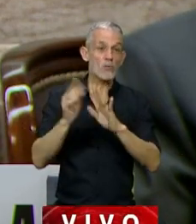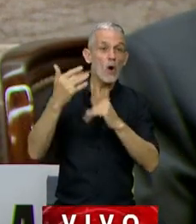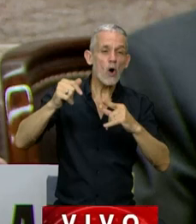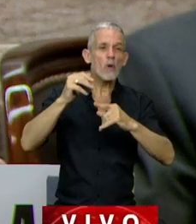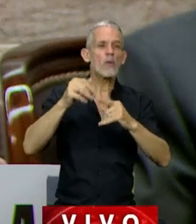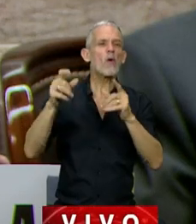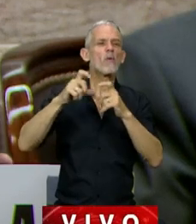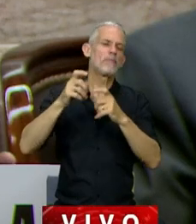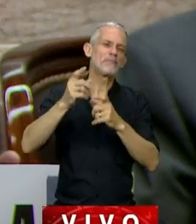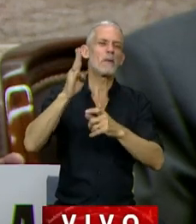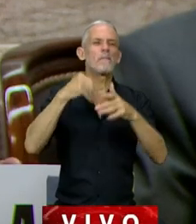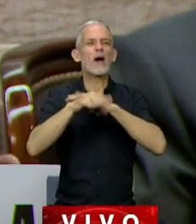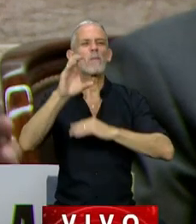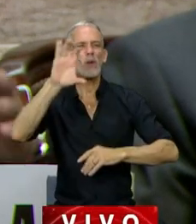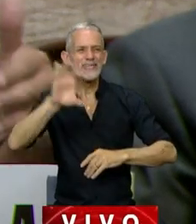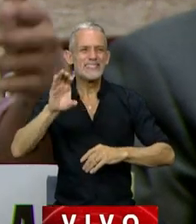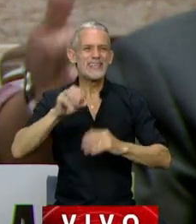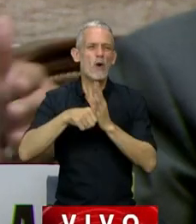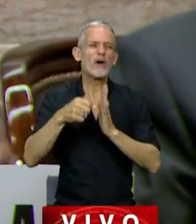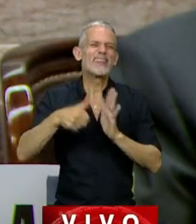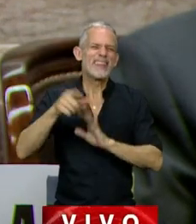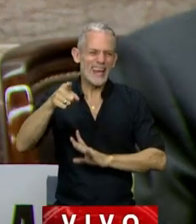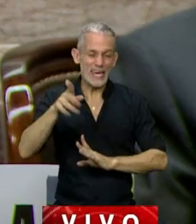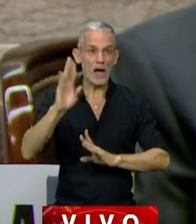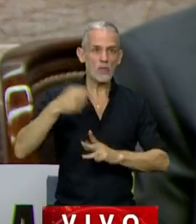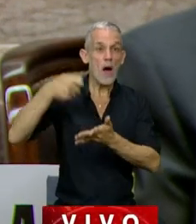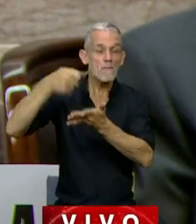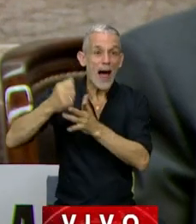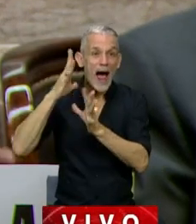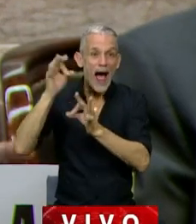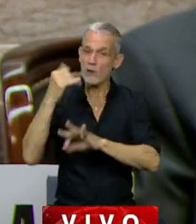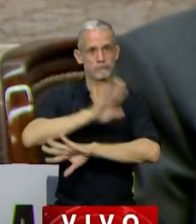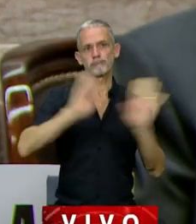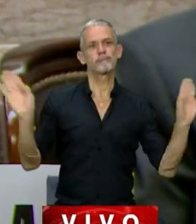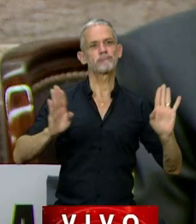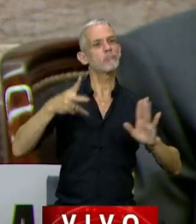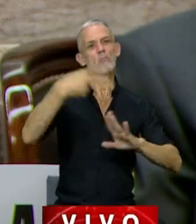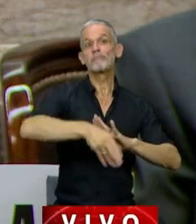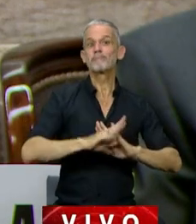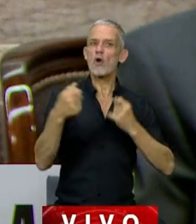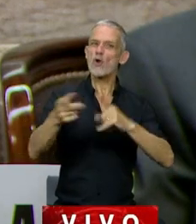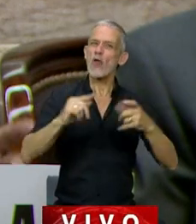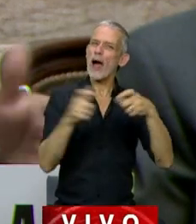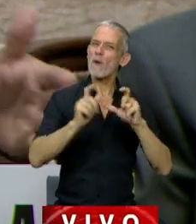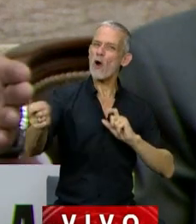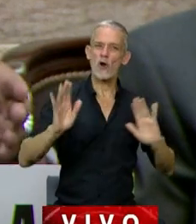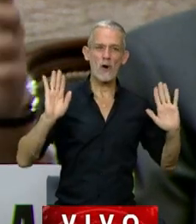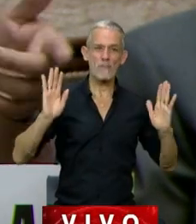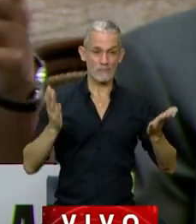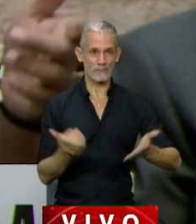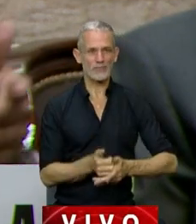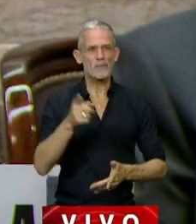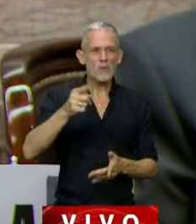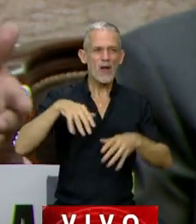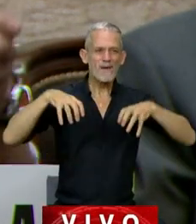cuenta de DNI. Si habría pagado alguna cuenta con esto, tampoco podría acceder. Mire que en